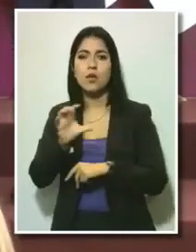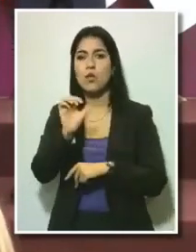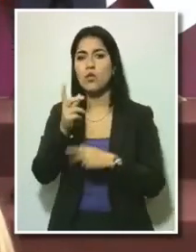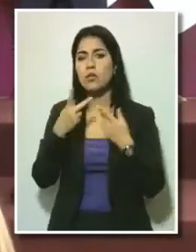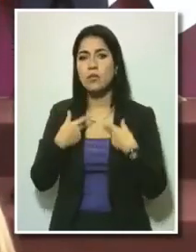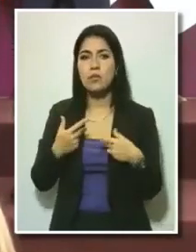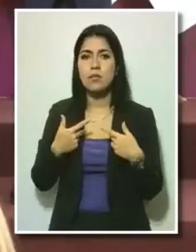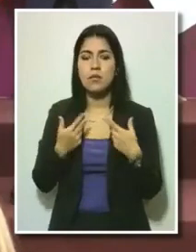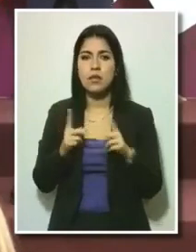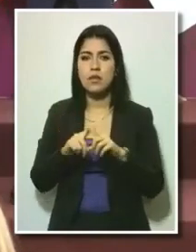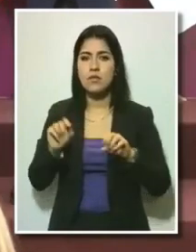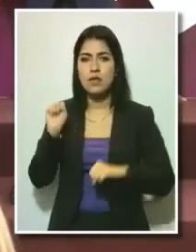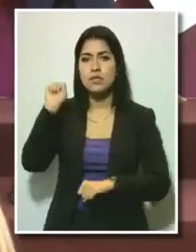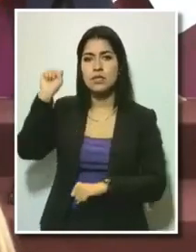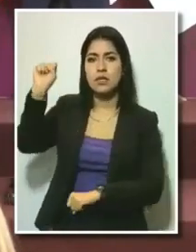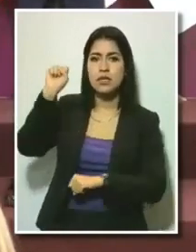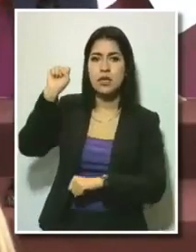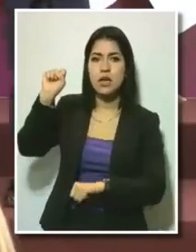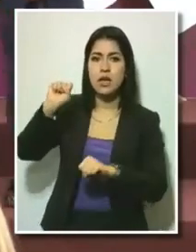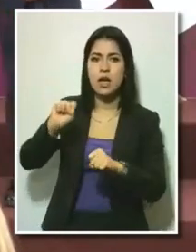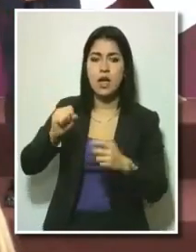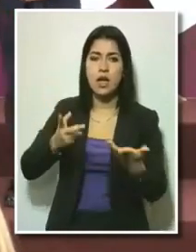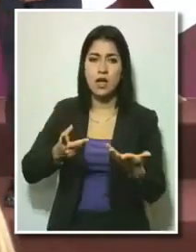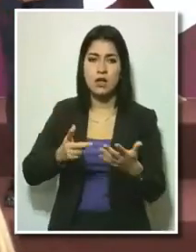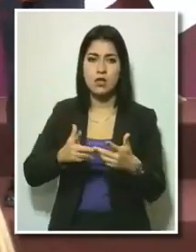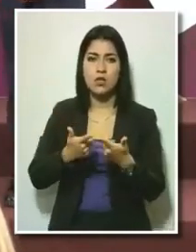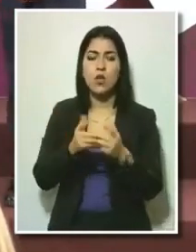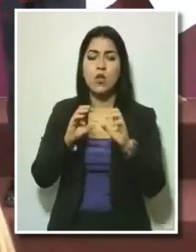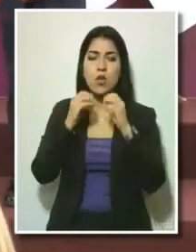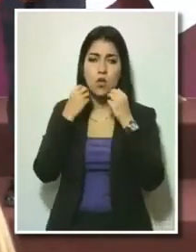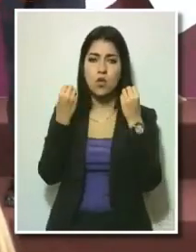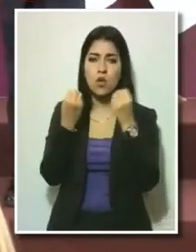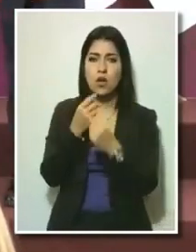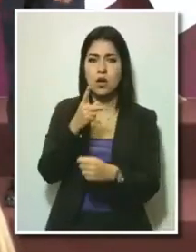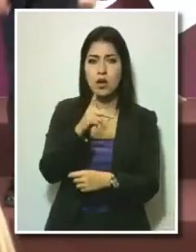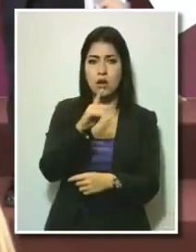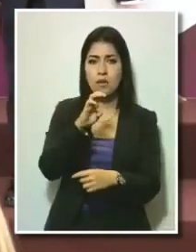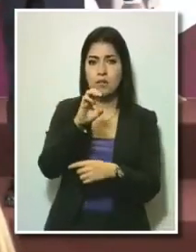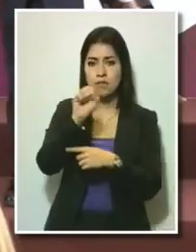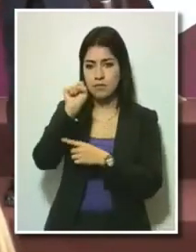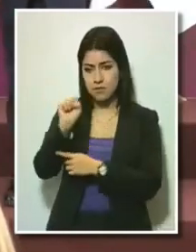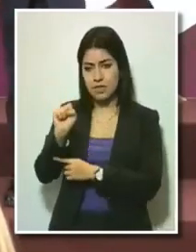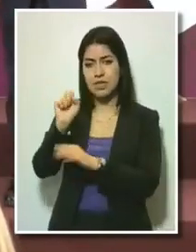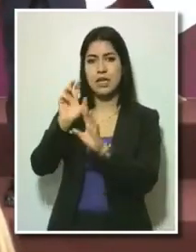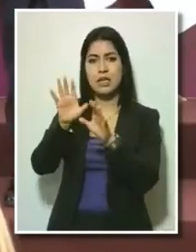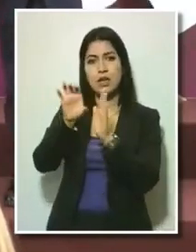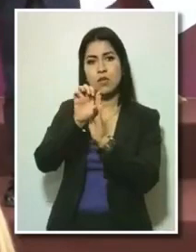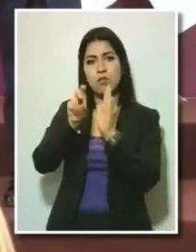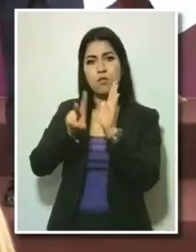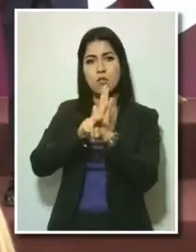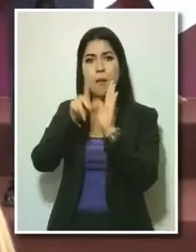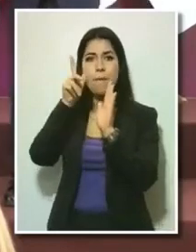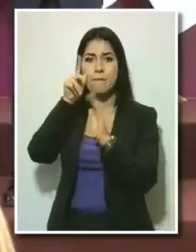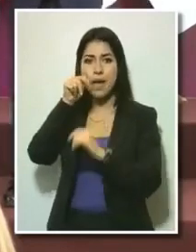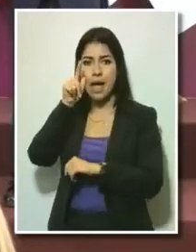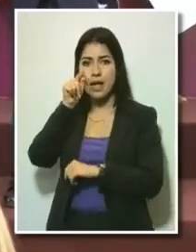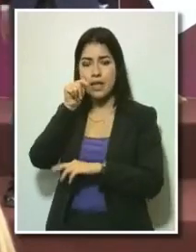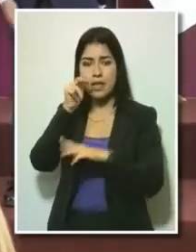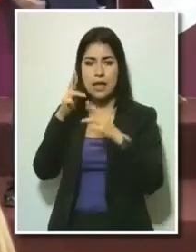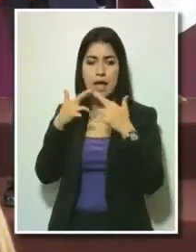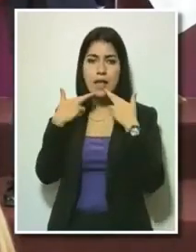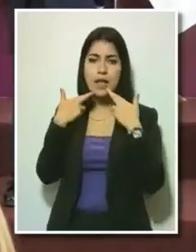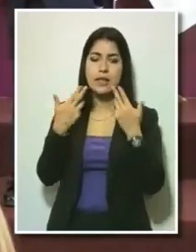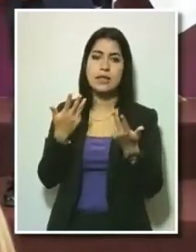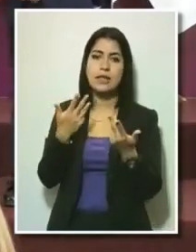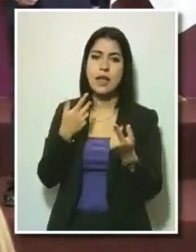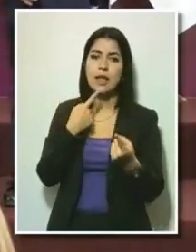diferentes organizaciones? Porque, por ejemplo, el PES, este partido Encuentro Social, pues ya convocó para mañana a una rueda de